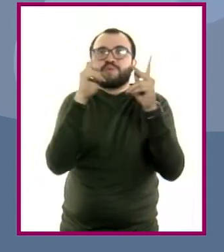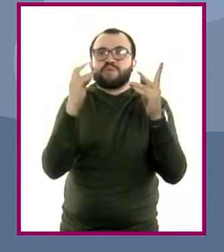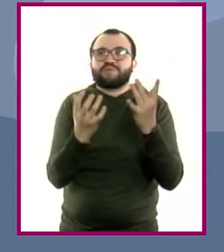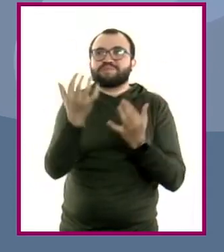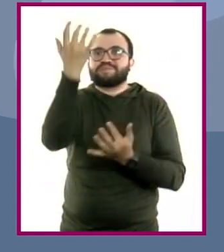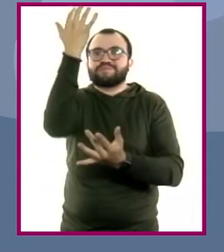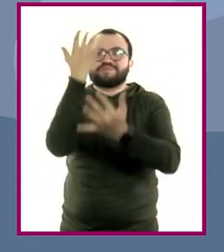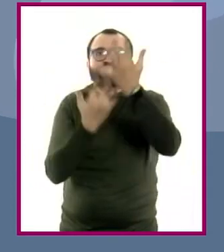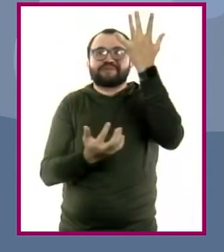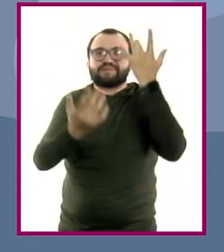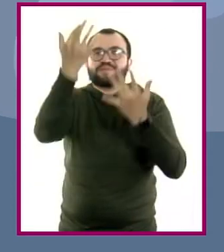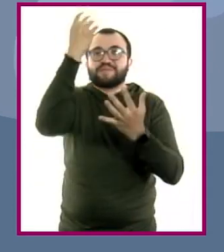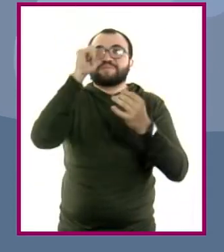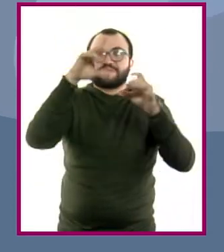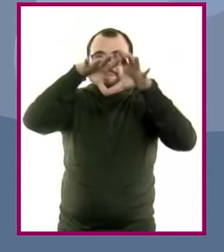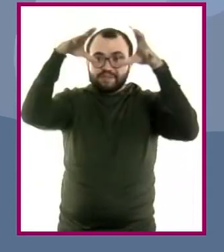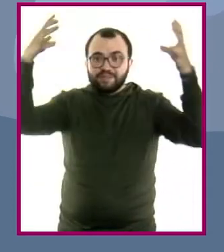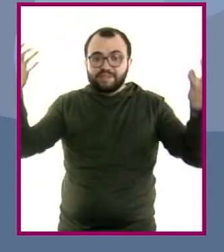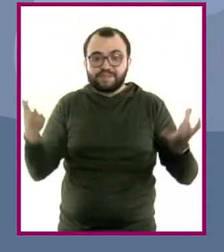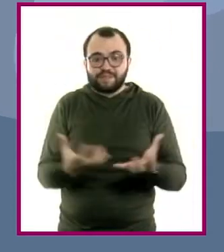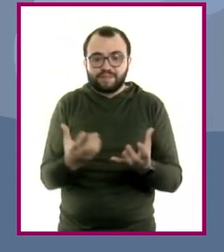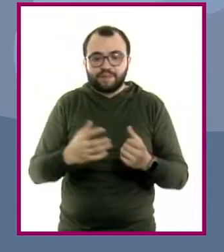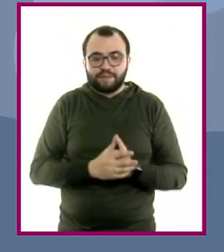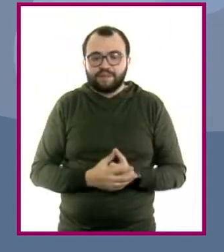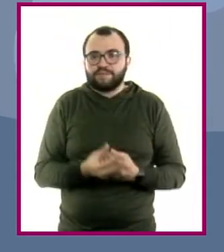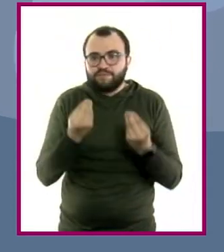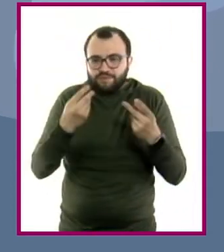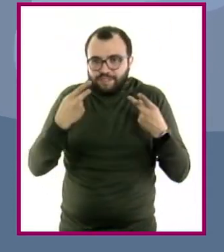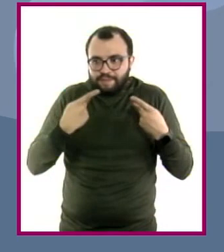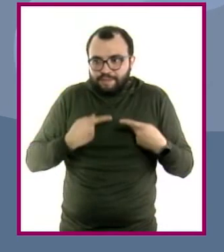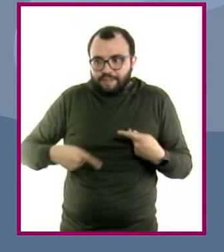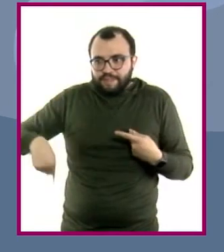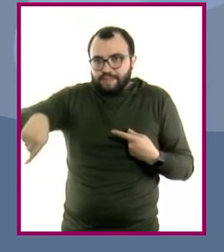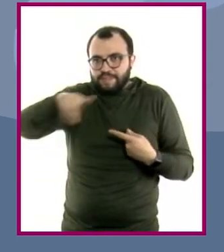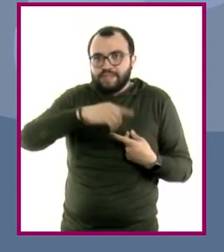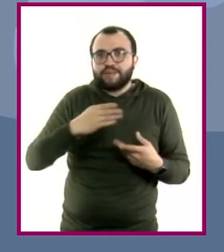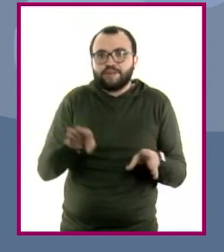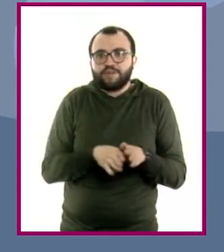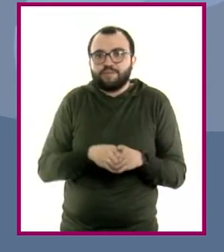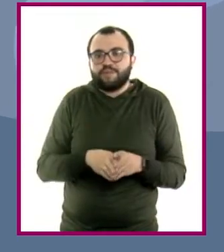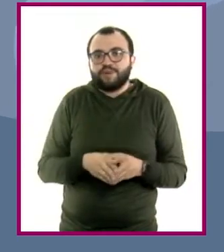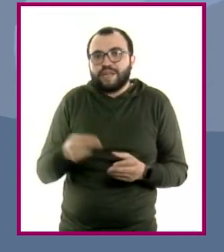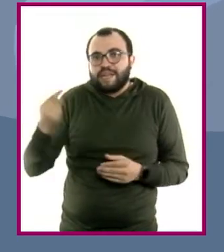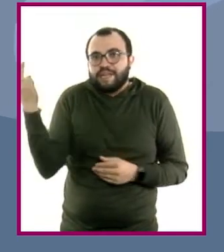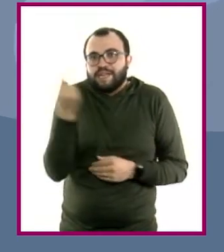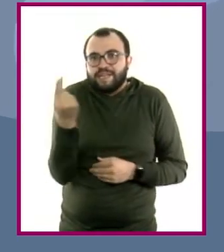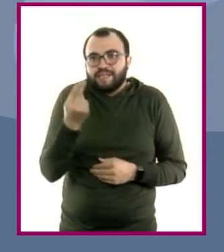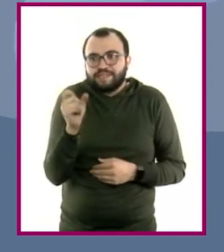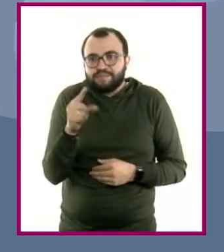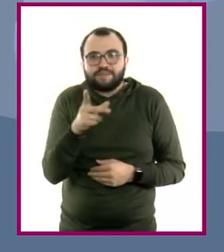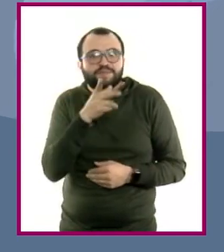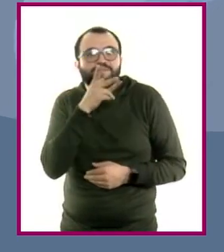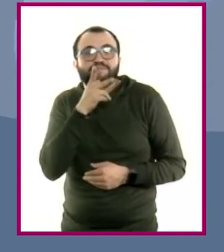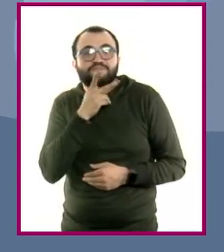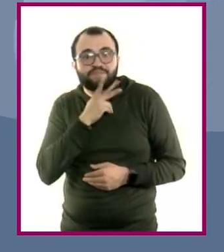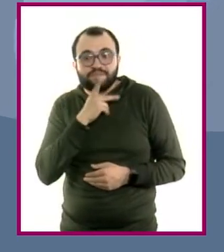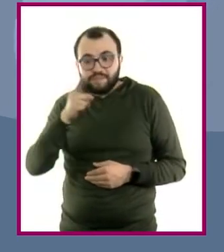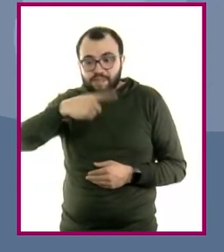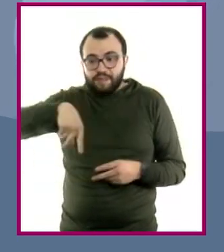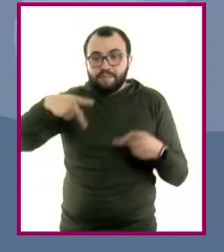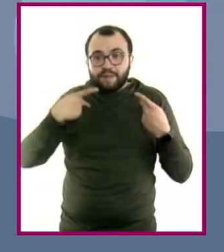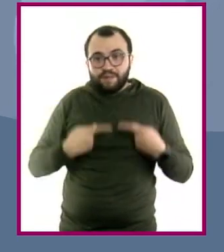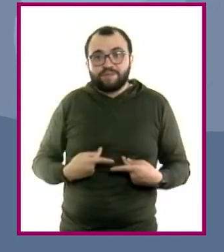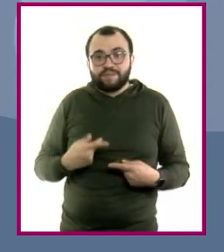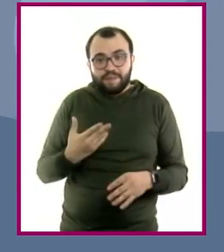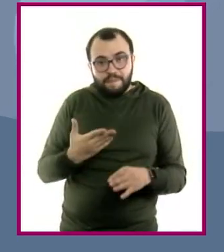de efecto invernadero. La enorme cantidad de personas que dependen de los combustibles fósiles hace que la población sea altamente